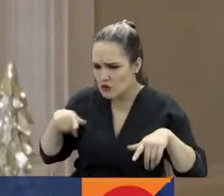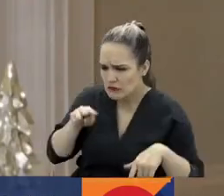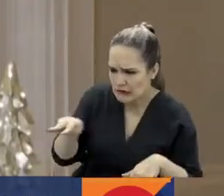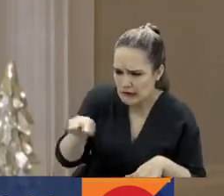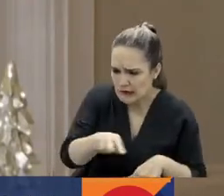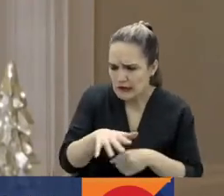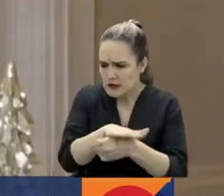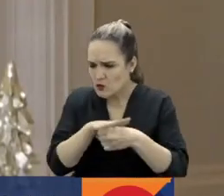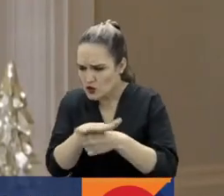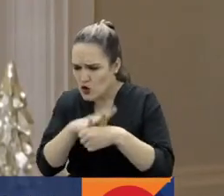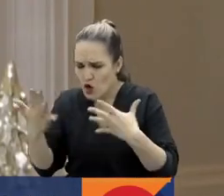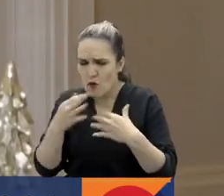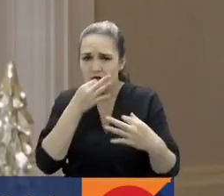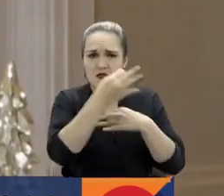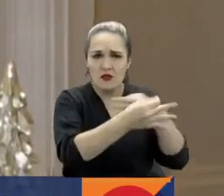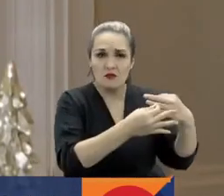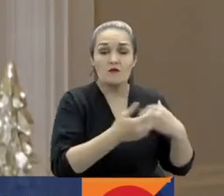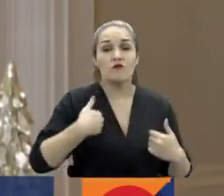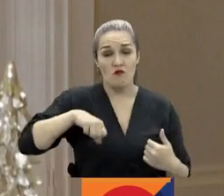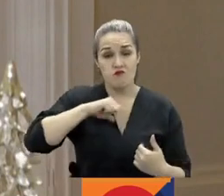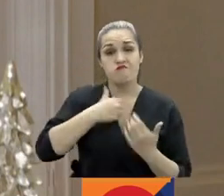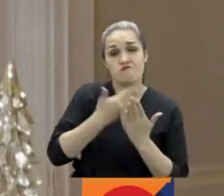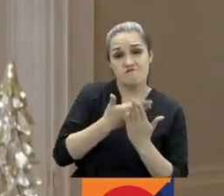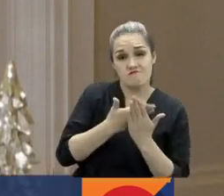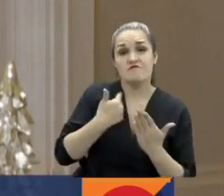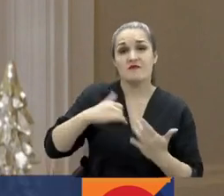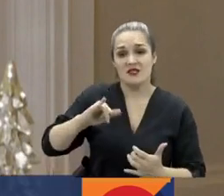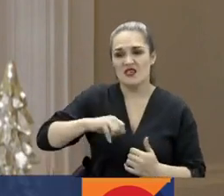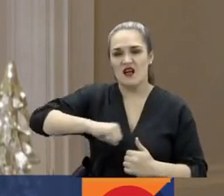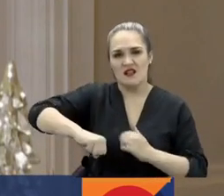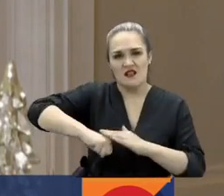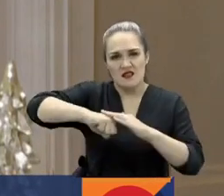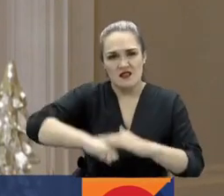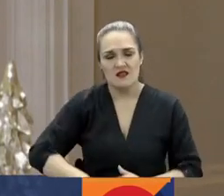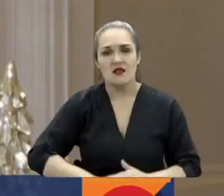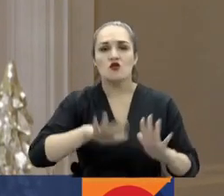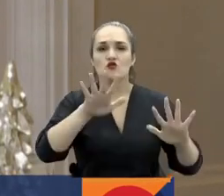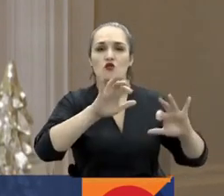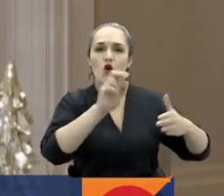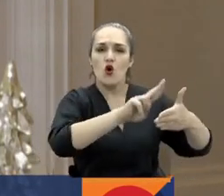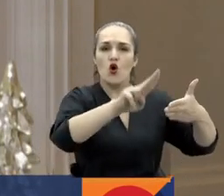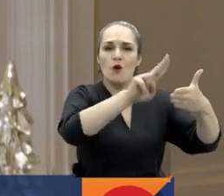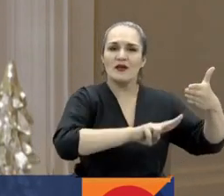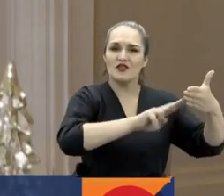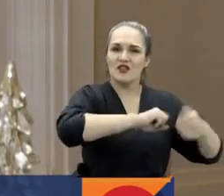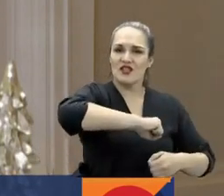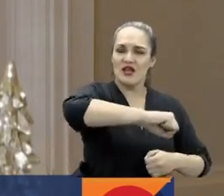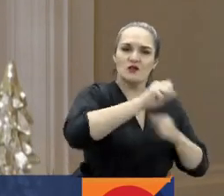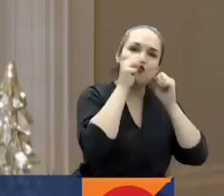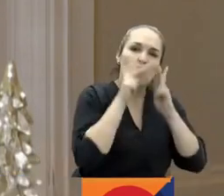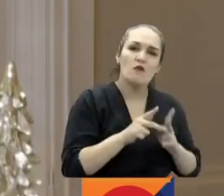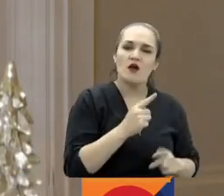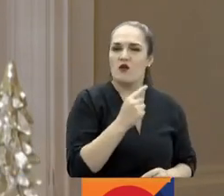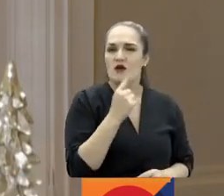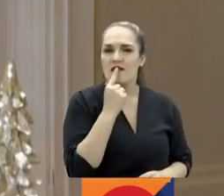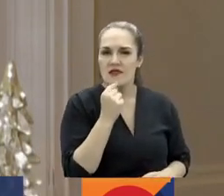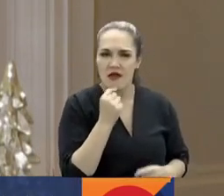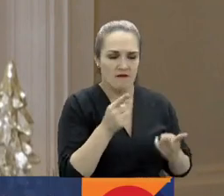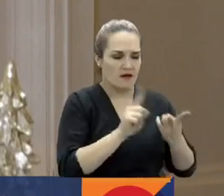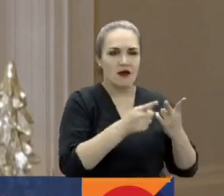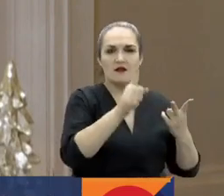años no solo documentamos las violaciones de las convenciones de Ginebra o la haya documentamos el dolor humano que las tropas rusas provocan